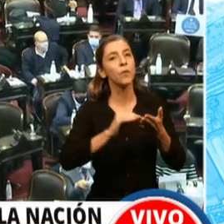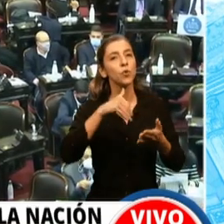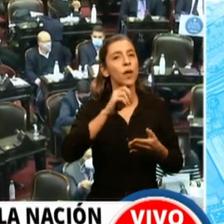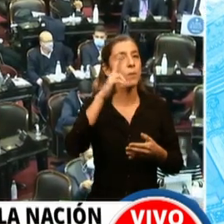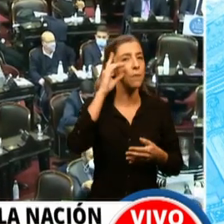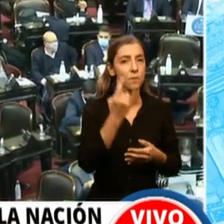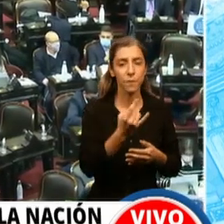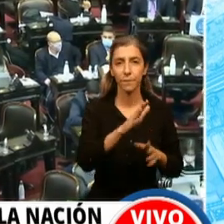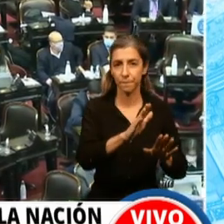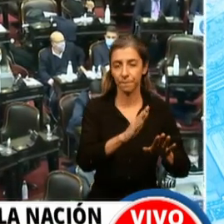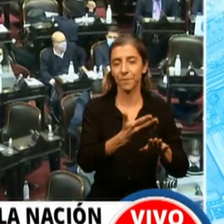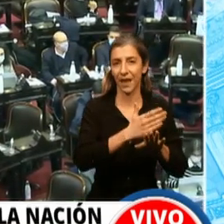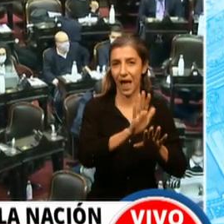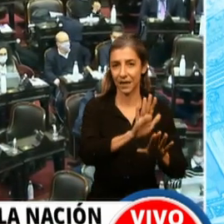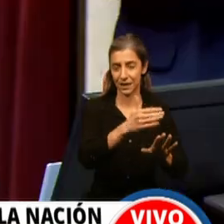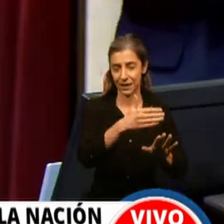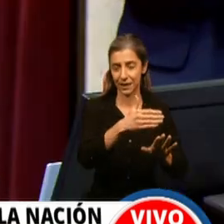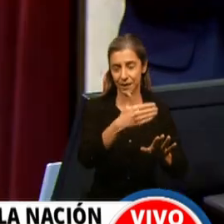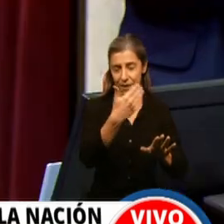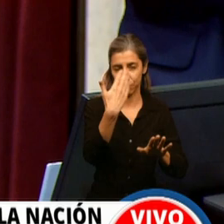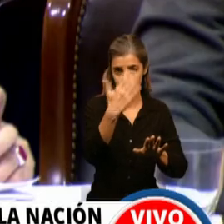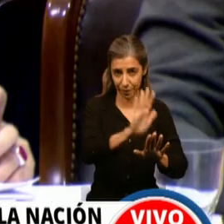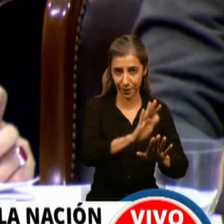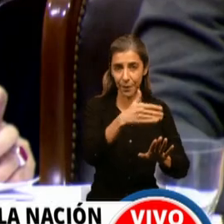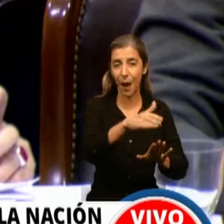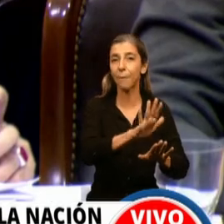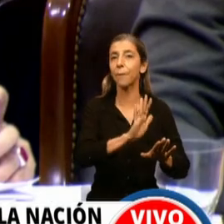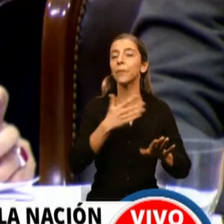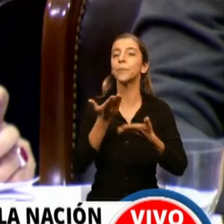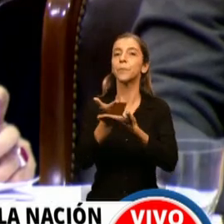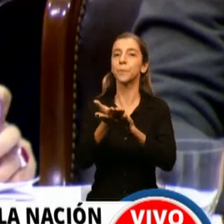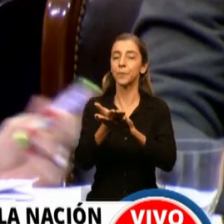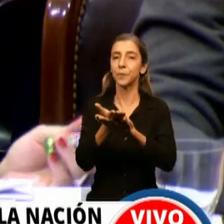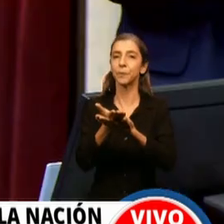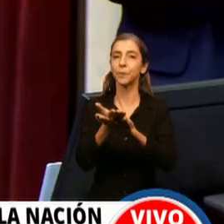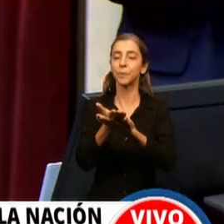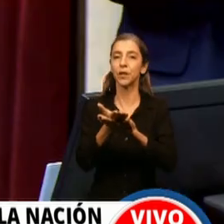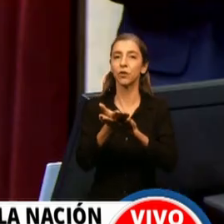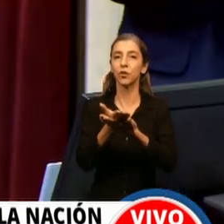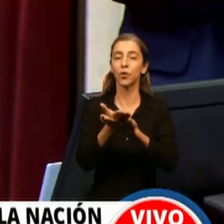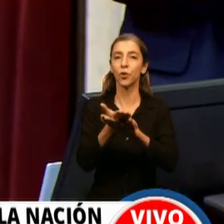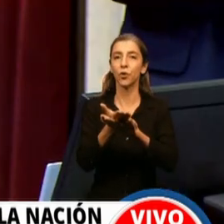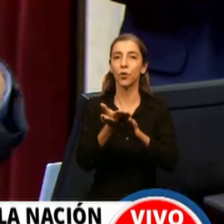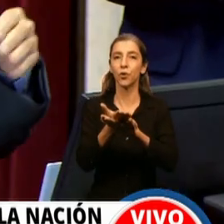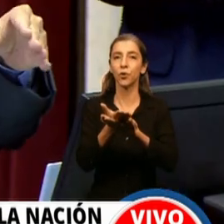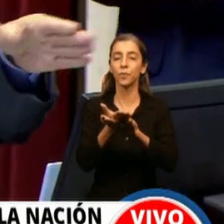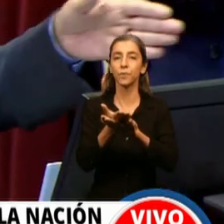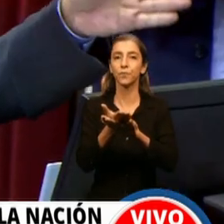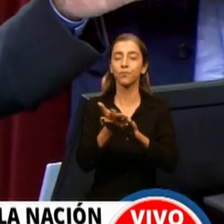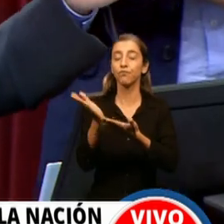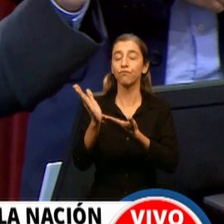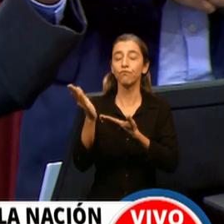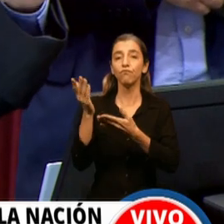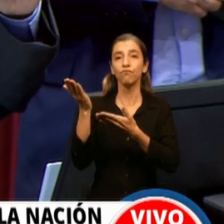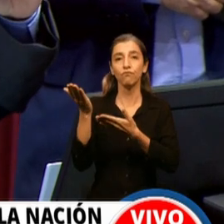previo a su a su palabra le quiero pedir digamos le quiero pedir atento una duda